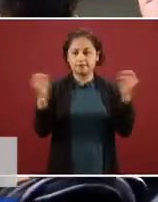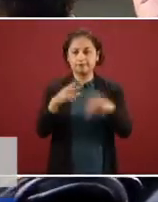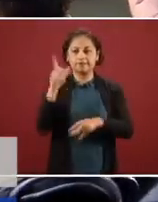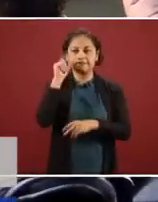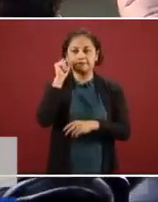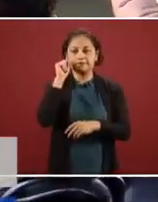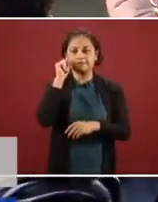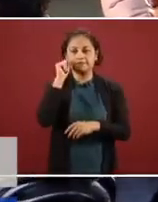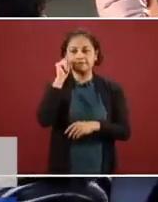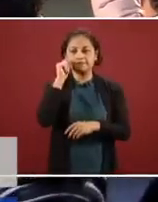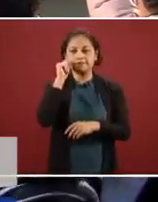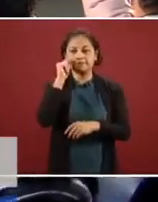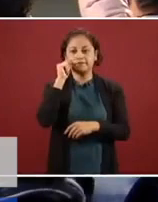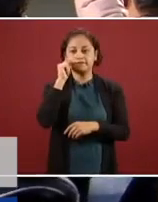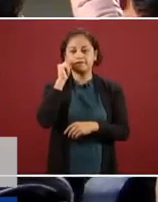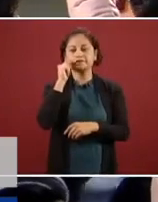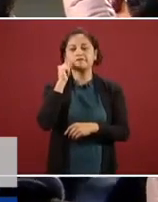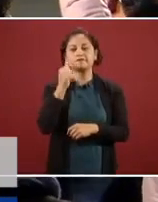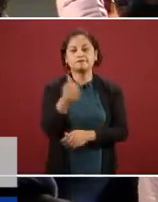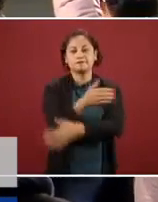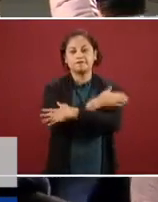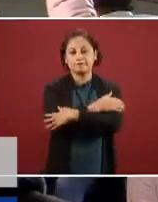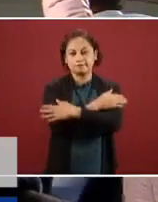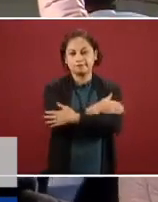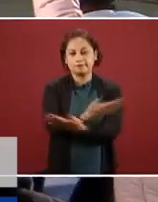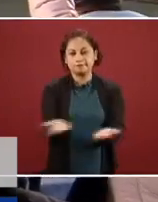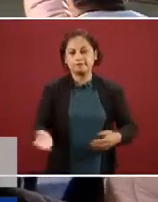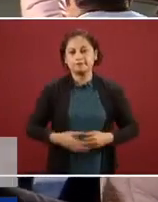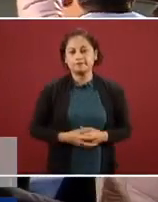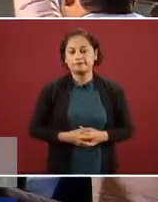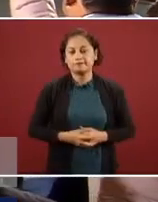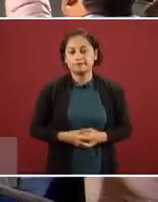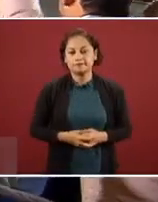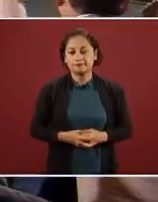la pasen muy bien. Así, miren, un abrazo.